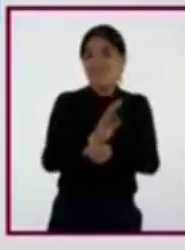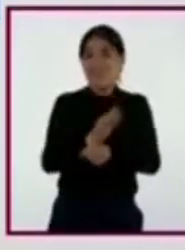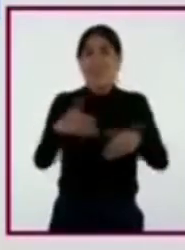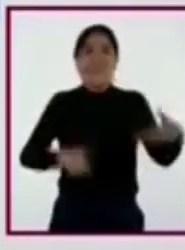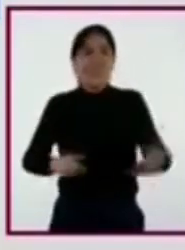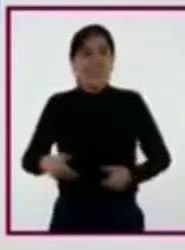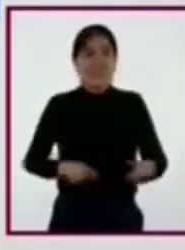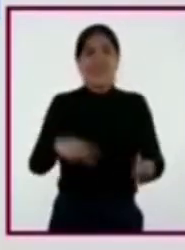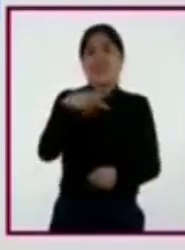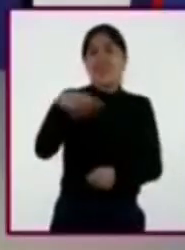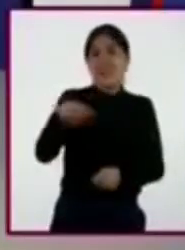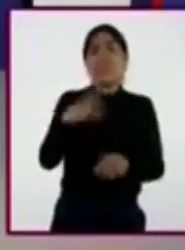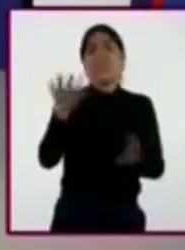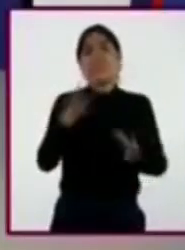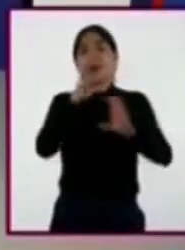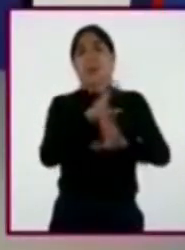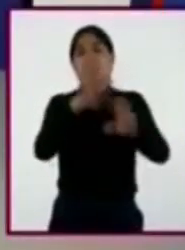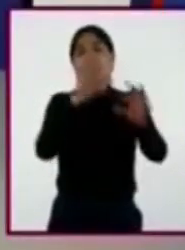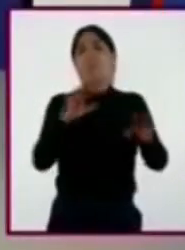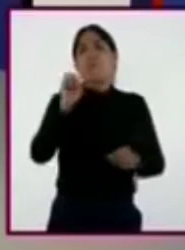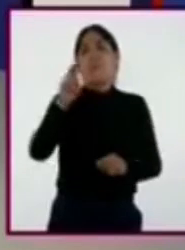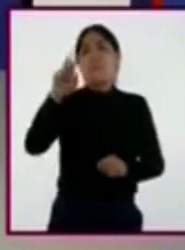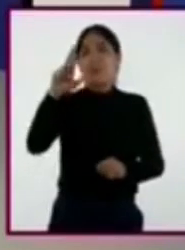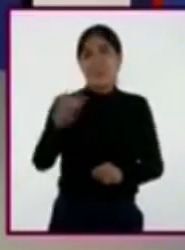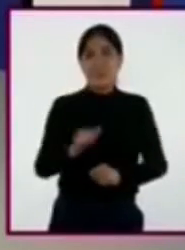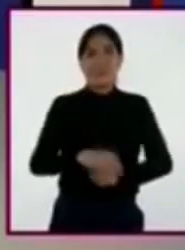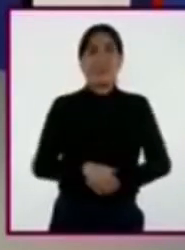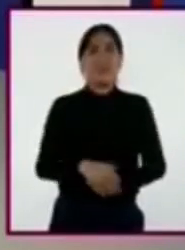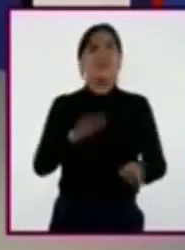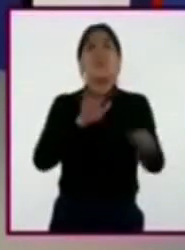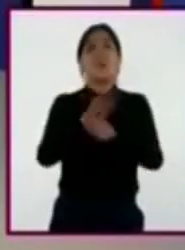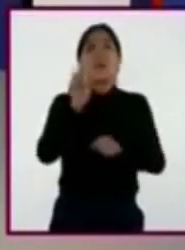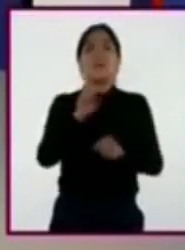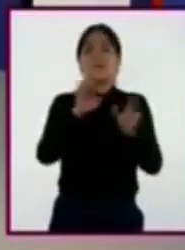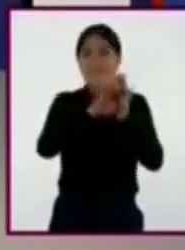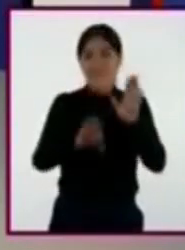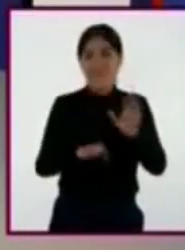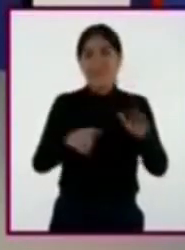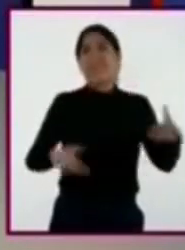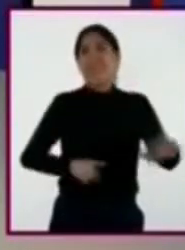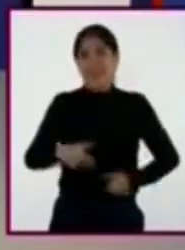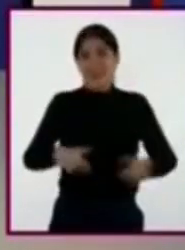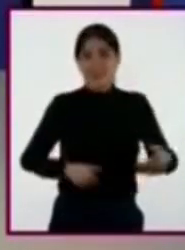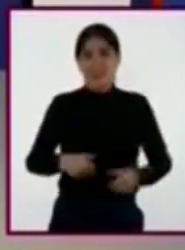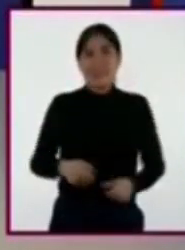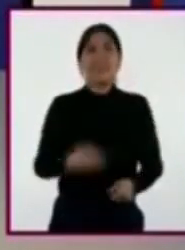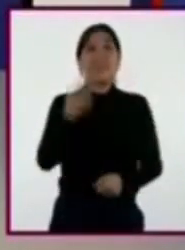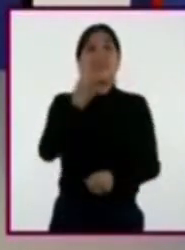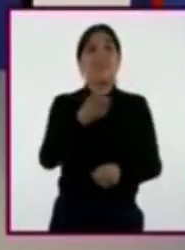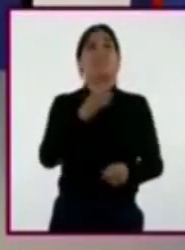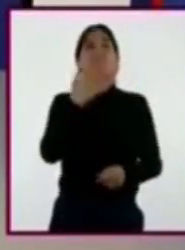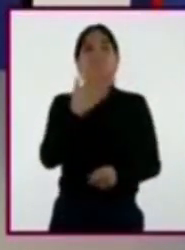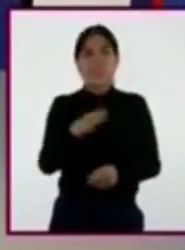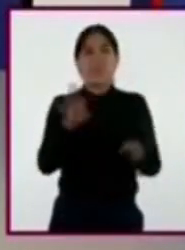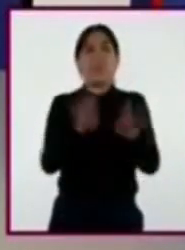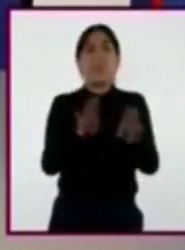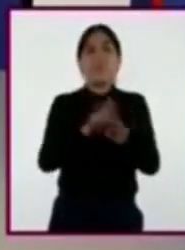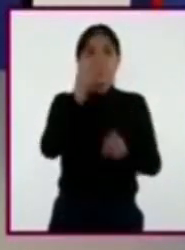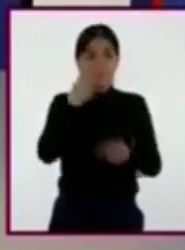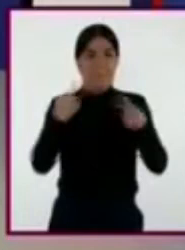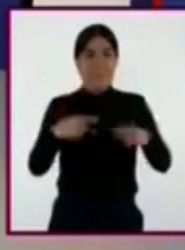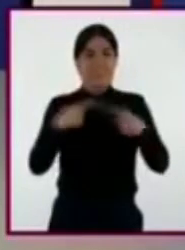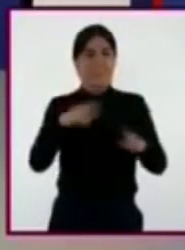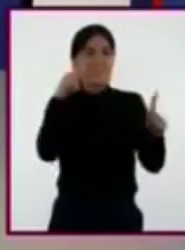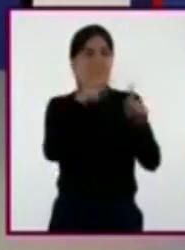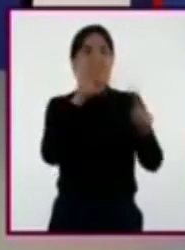la danza o la ópera. Pongamos como ejemplo el teatro. Si bien es posible que una sola persona